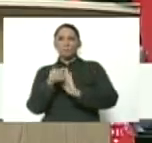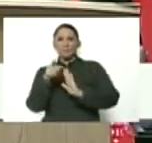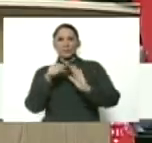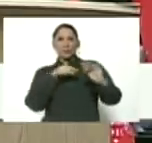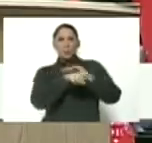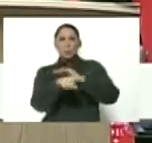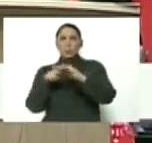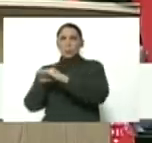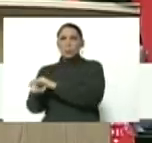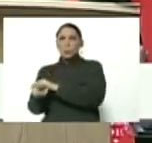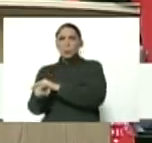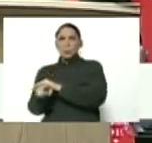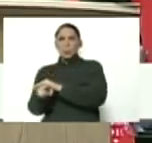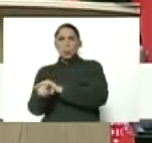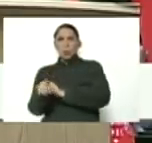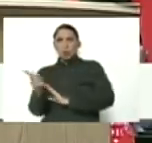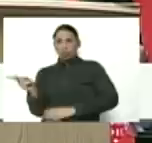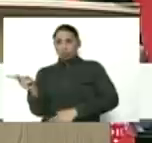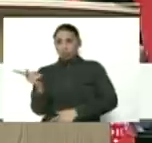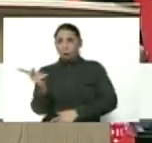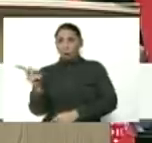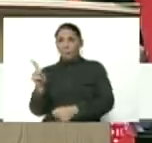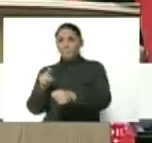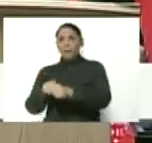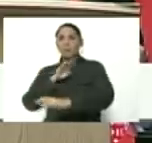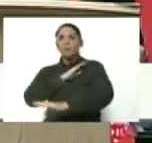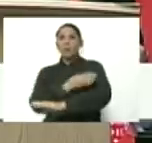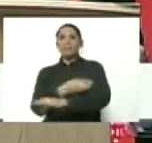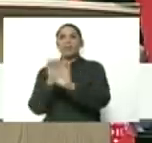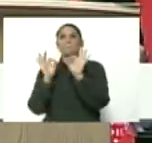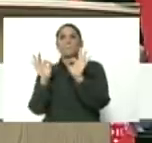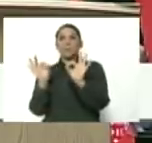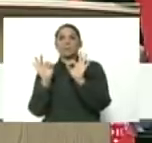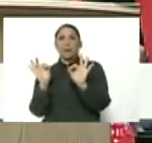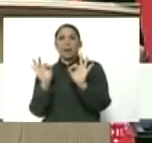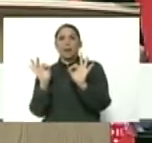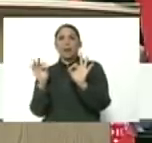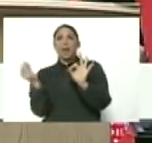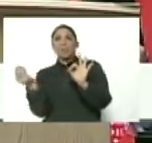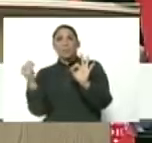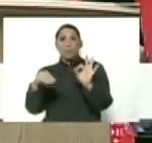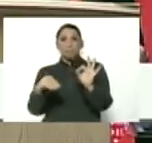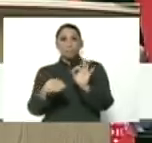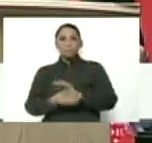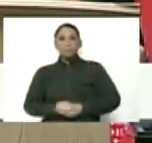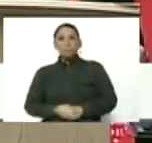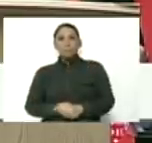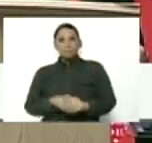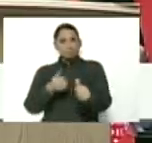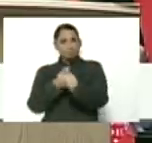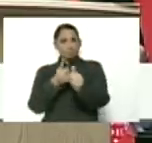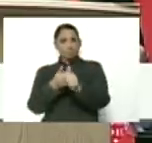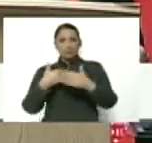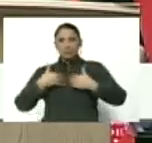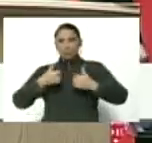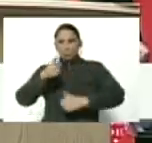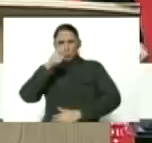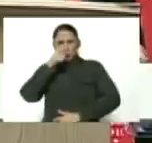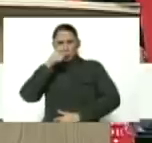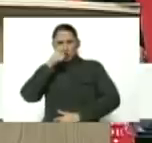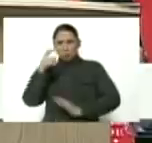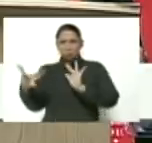incursión sin dos miembros de las fuerzas especiales, que además eran asesores de seguridad